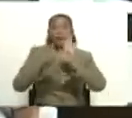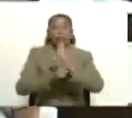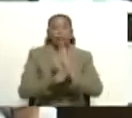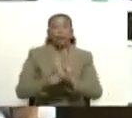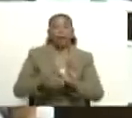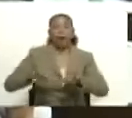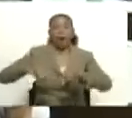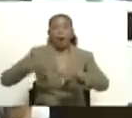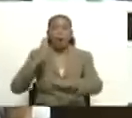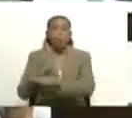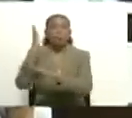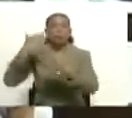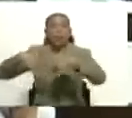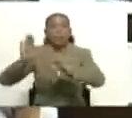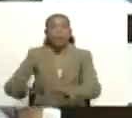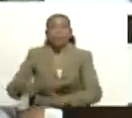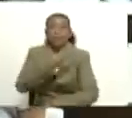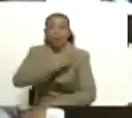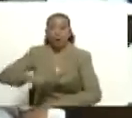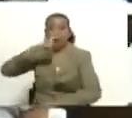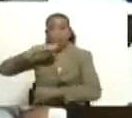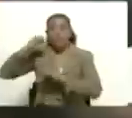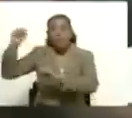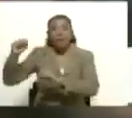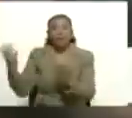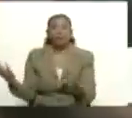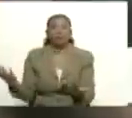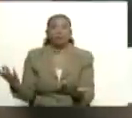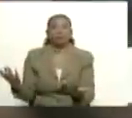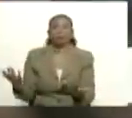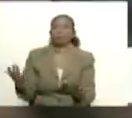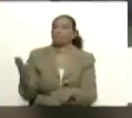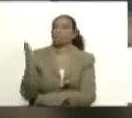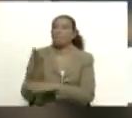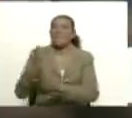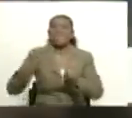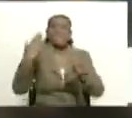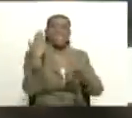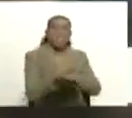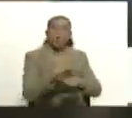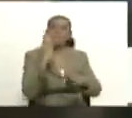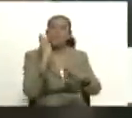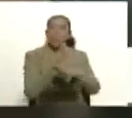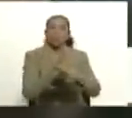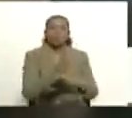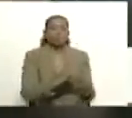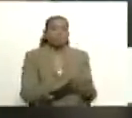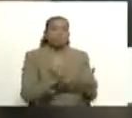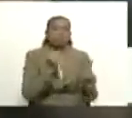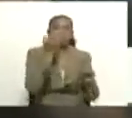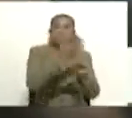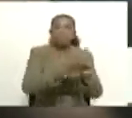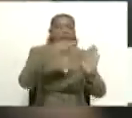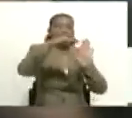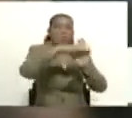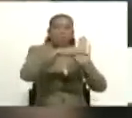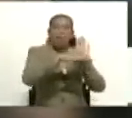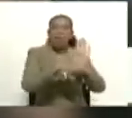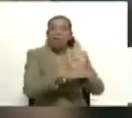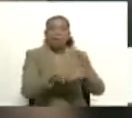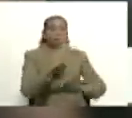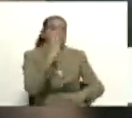un golpe de Estado. Ellos vienen pidiendo sanciones económicas para con el país y ellos